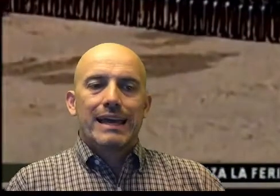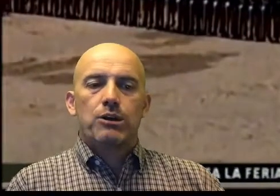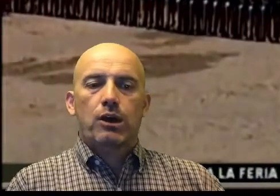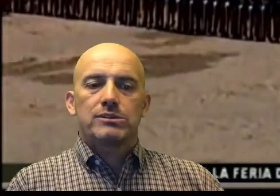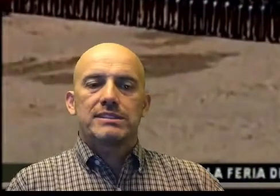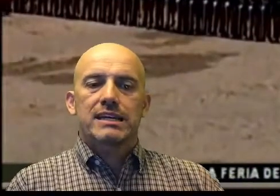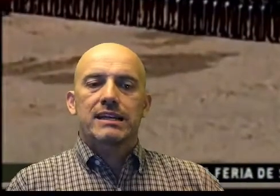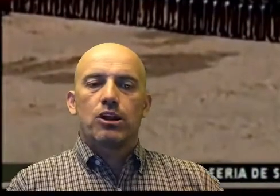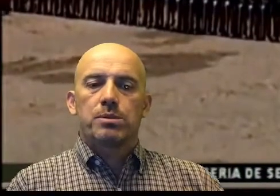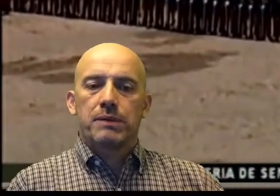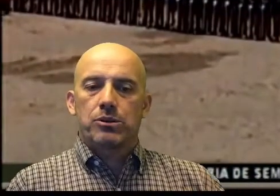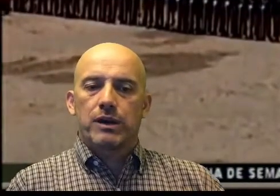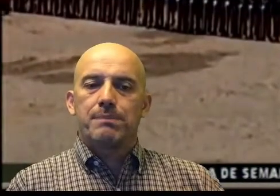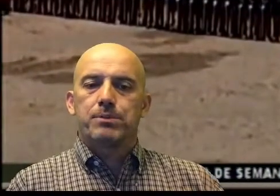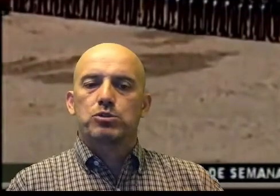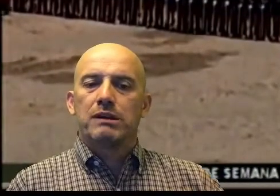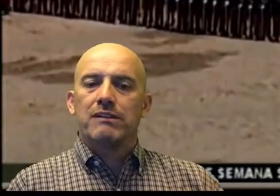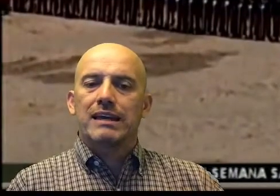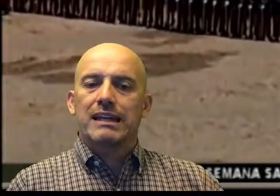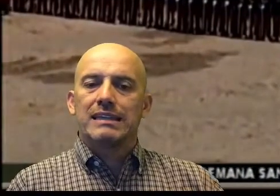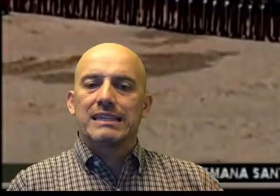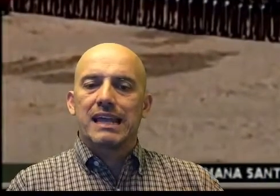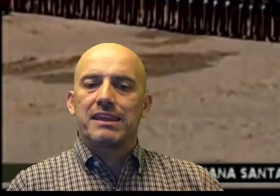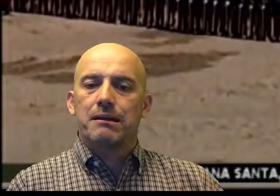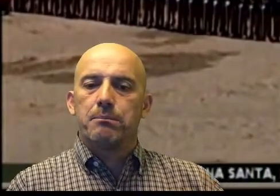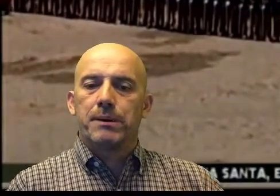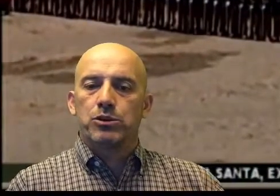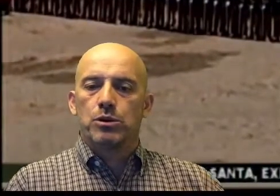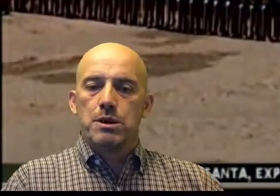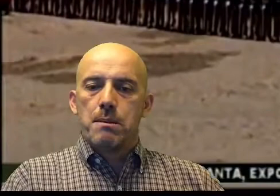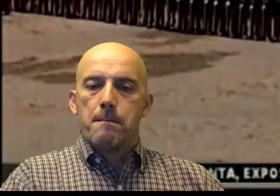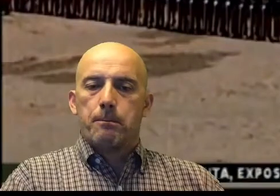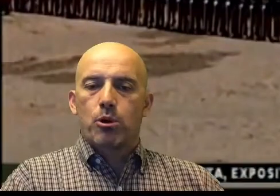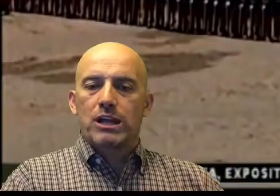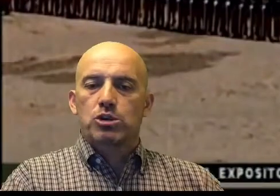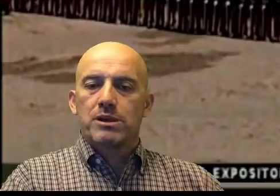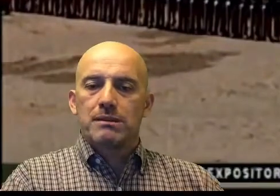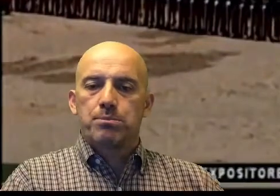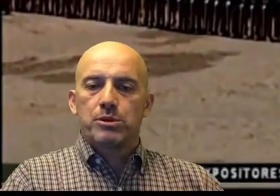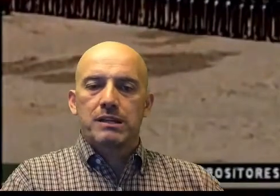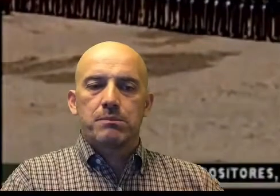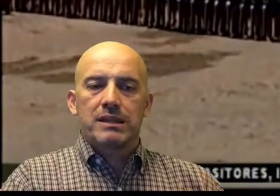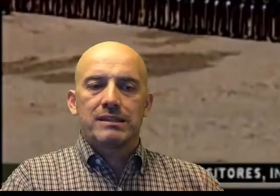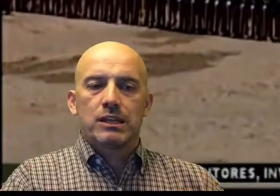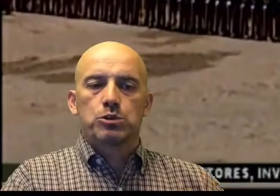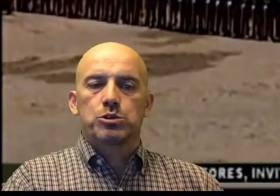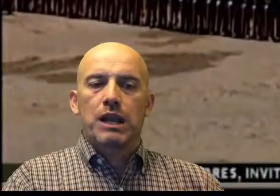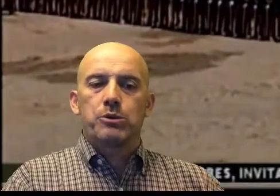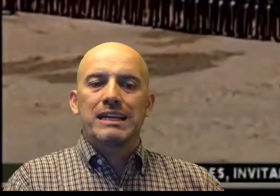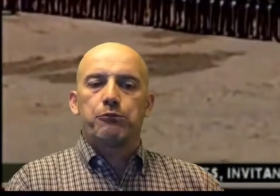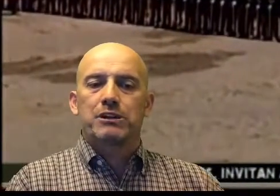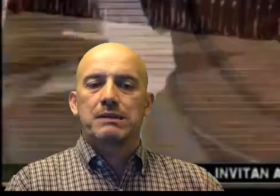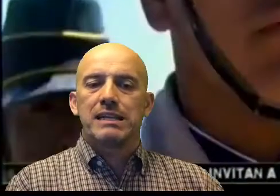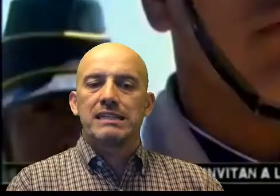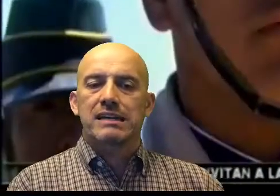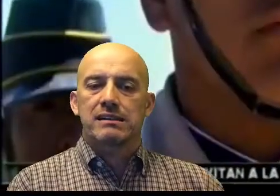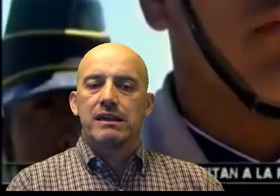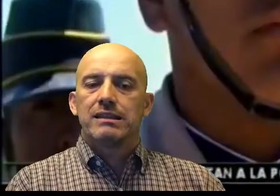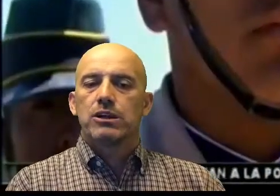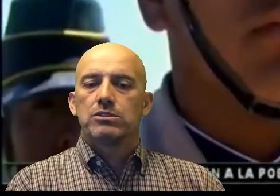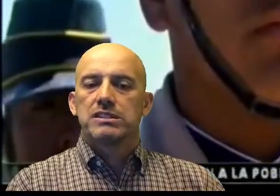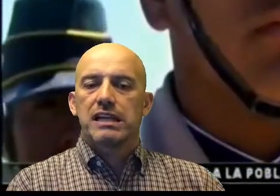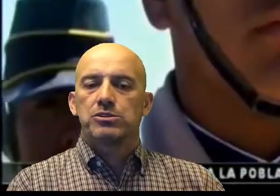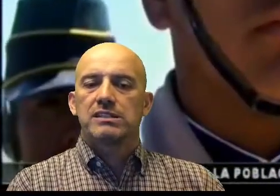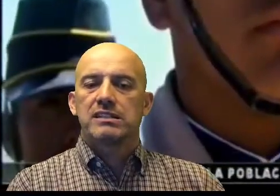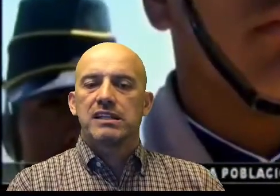en lo que concierne a lo primero es presumible que el interés de campero por la toma del poder mediante el uso de la única fuerza militar